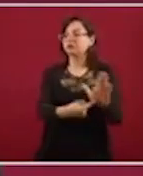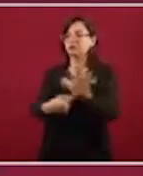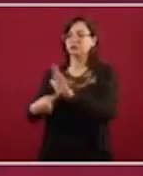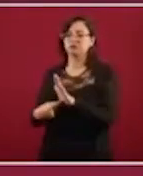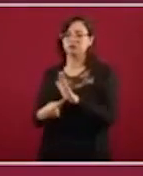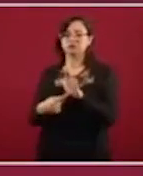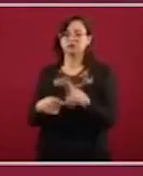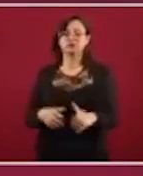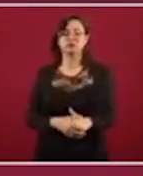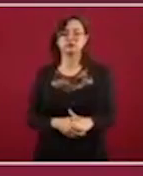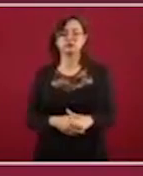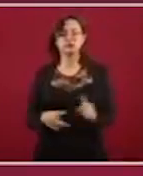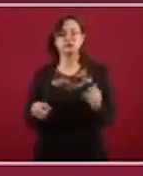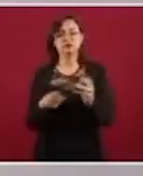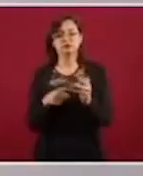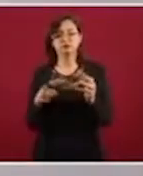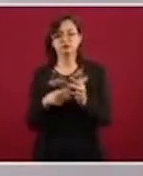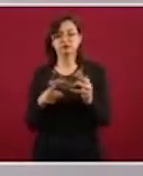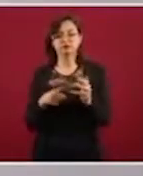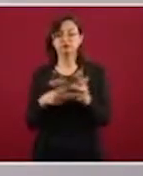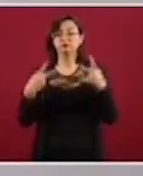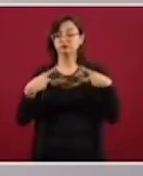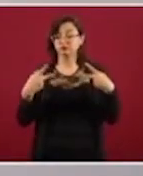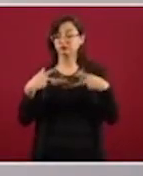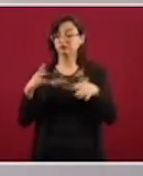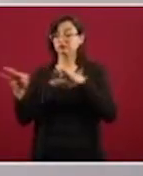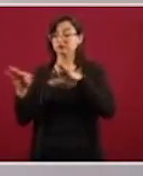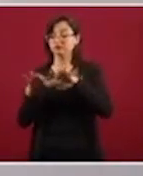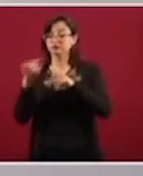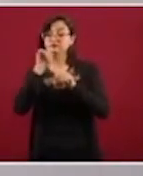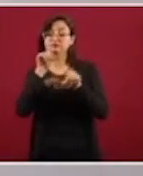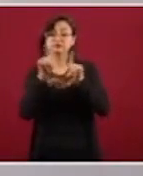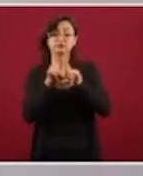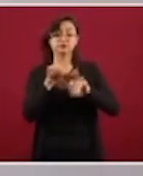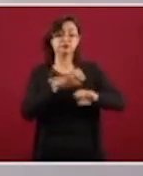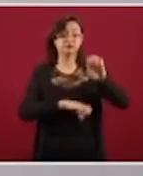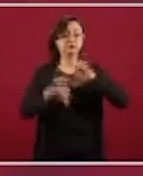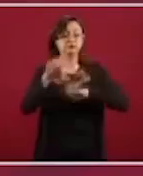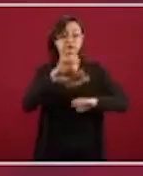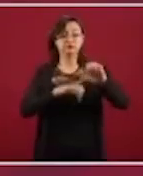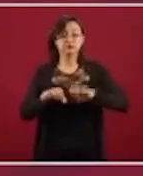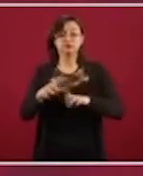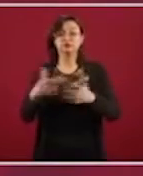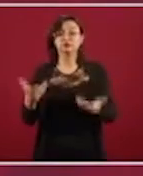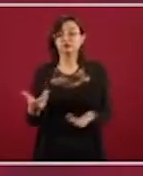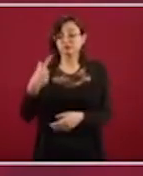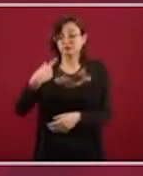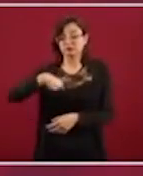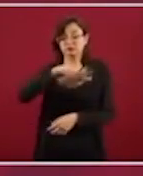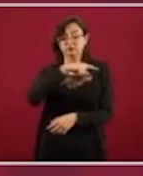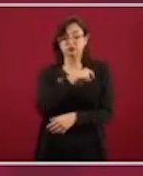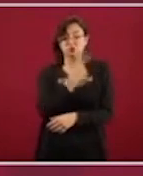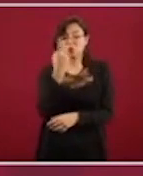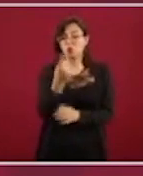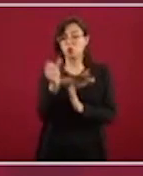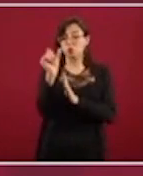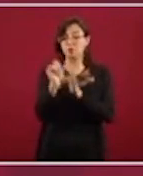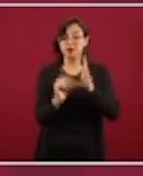lo tercero, decirle a todos los trabajadores y a los empresarios que estamos actuando profesionalmente porque lo que